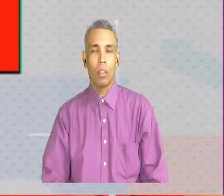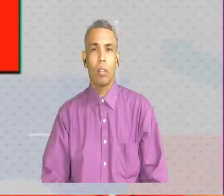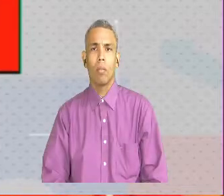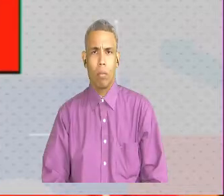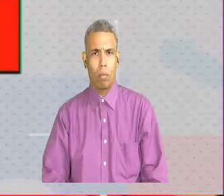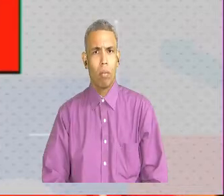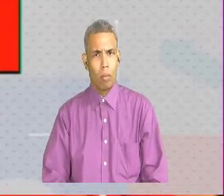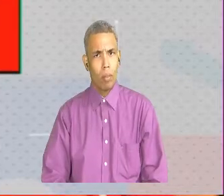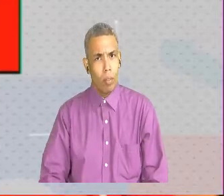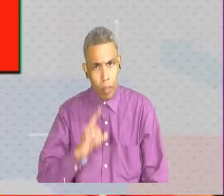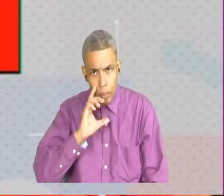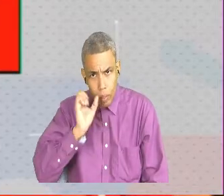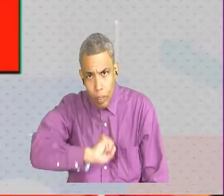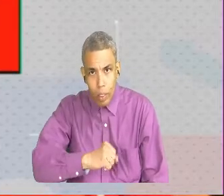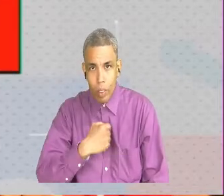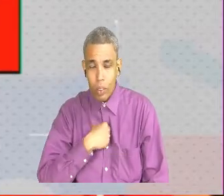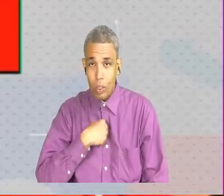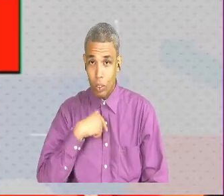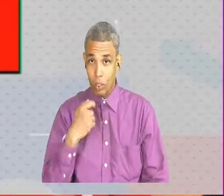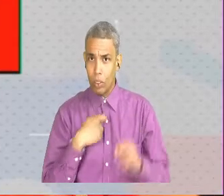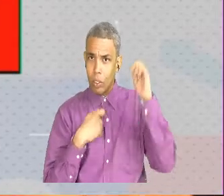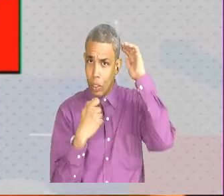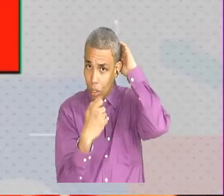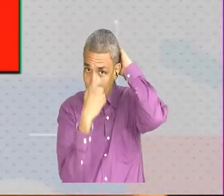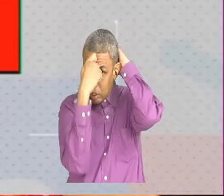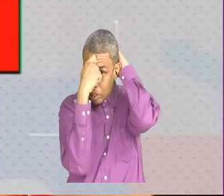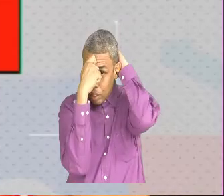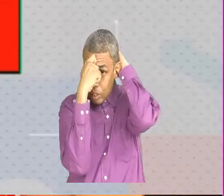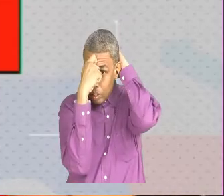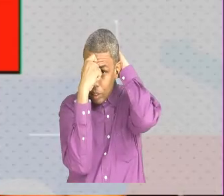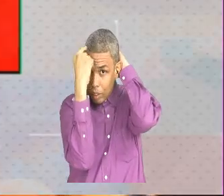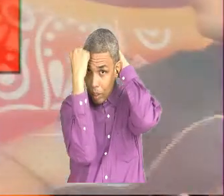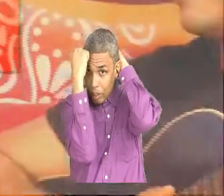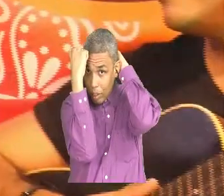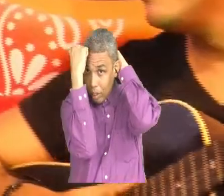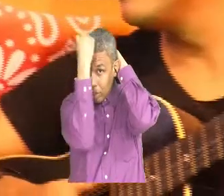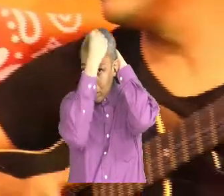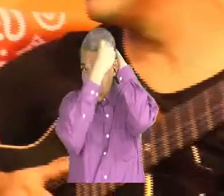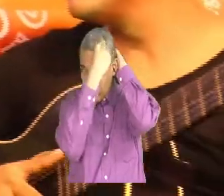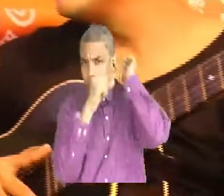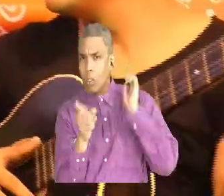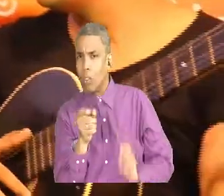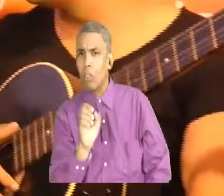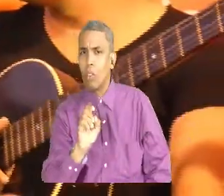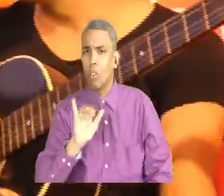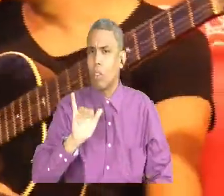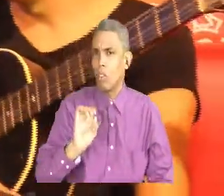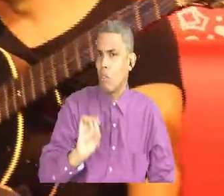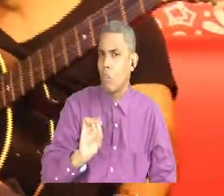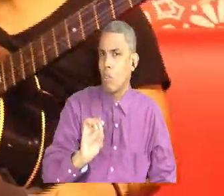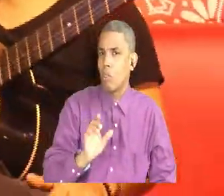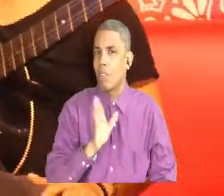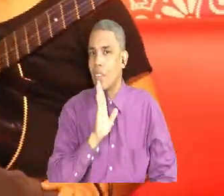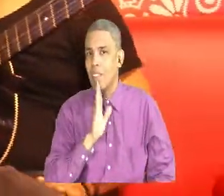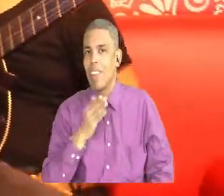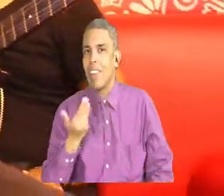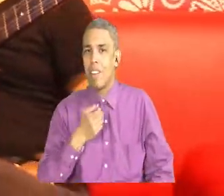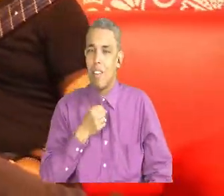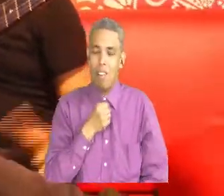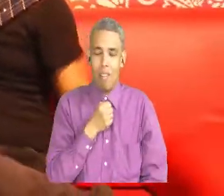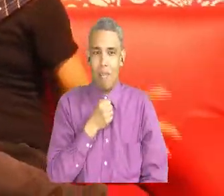es porque hoy nos está acompañando un súper artista y bueno, él es Goyo García y yo no voy a hablar más de él porque quiero que él mismo lo haga. Hola, ¿cómo